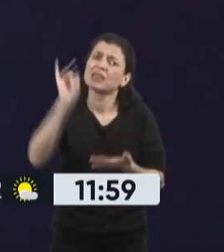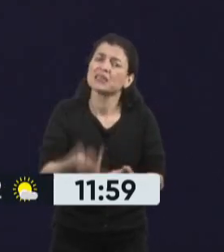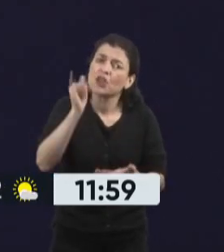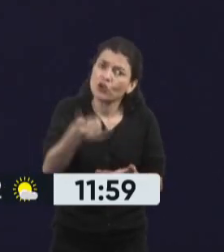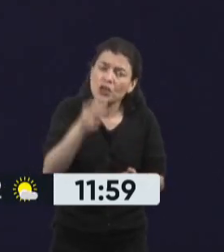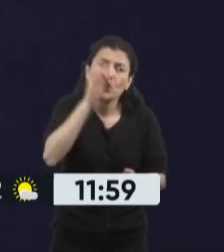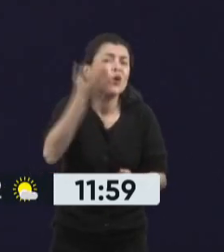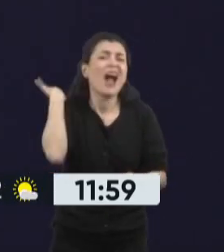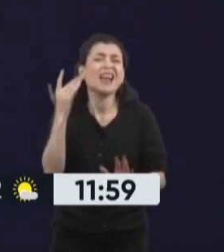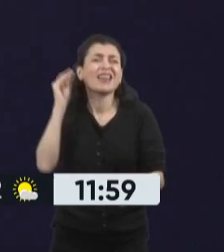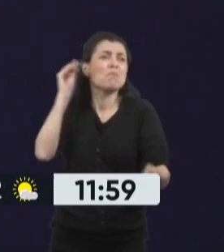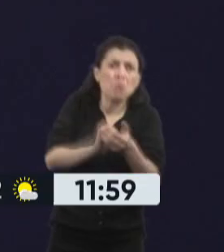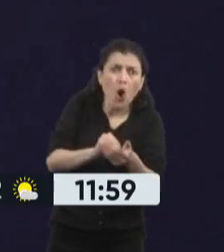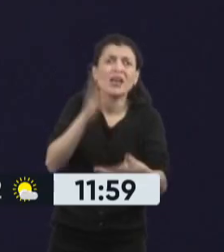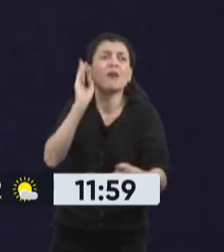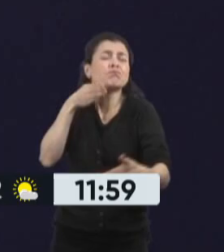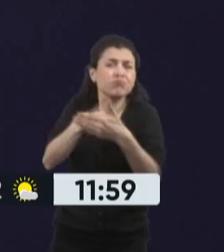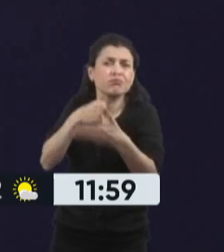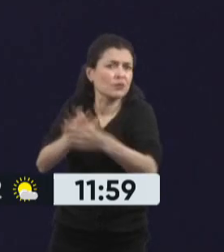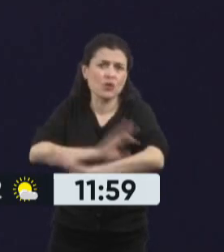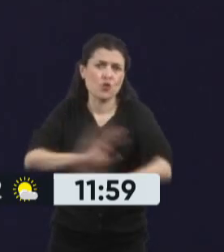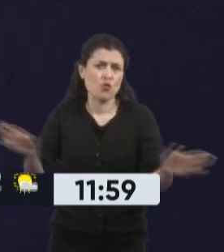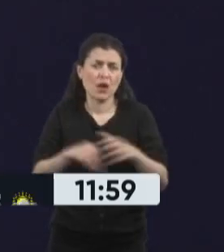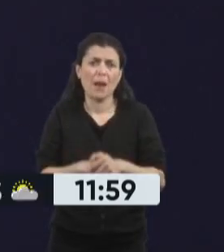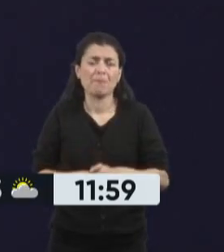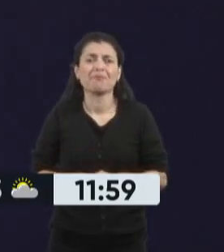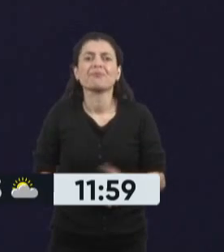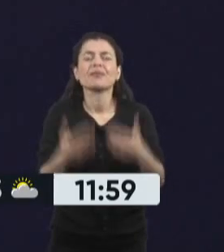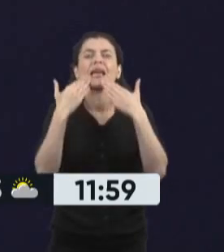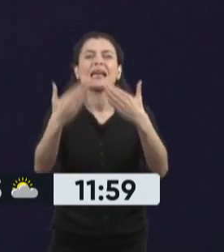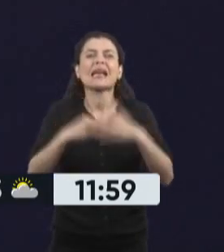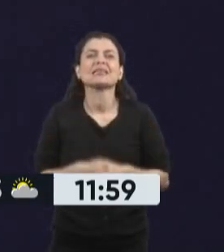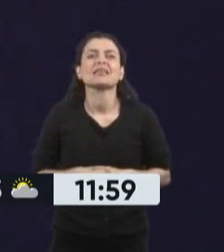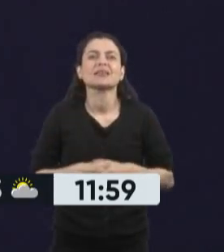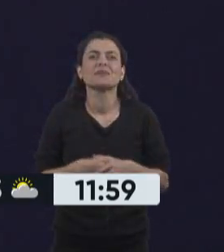debería existir nunca más en la República Argentina. ¿Listo? Gracias, hasta luego.